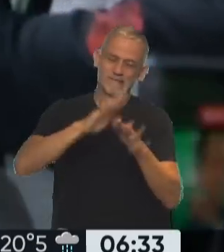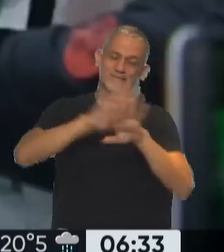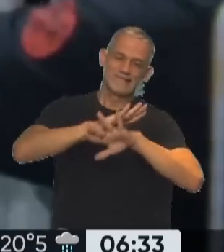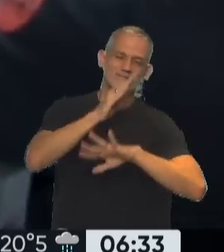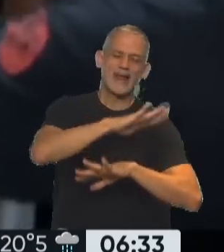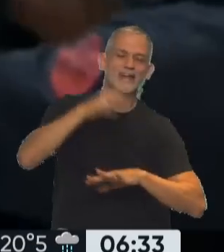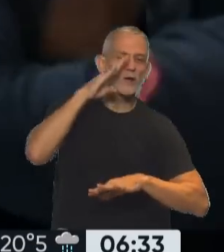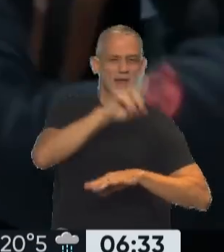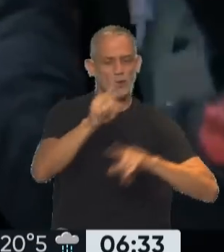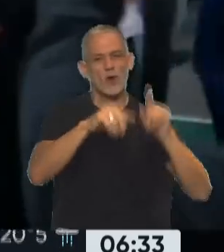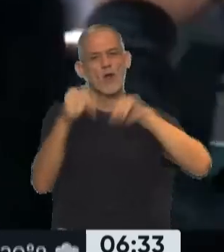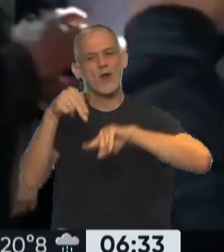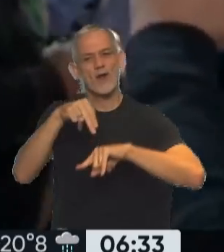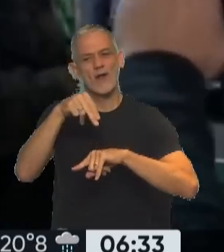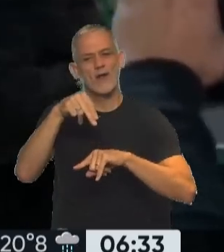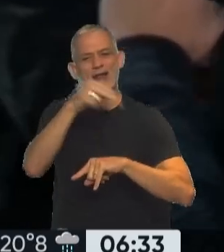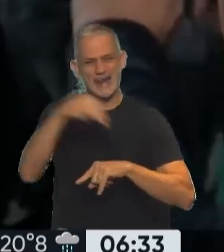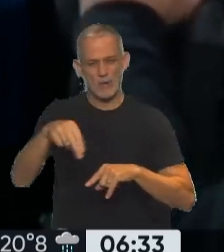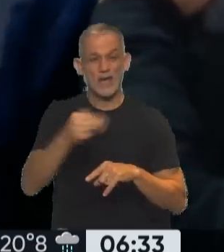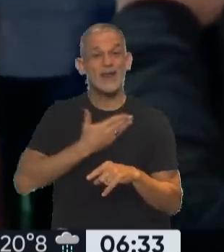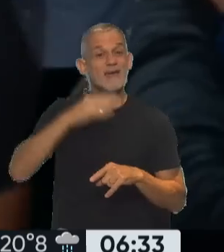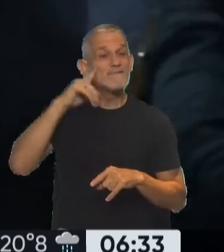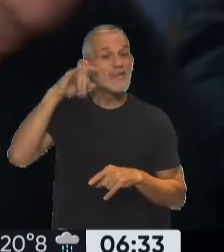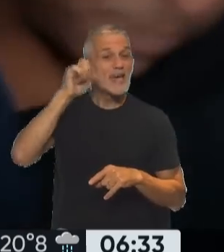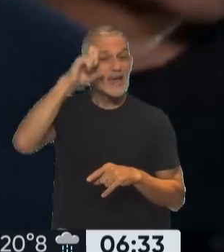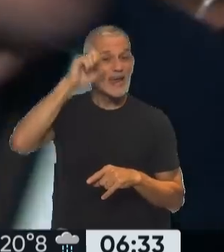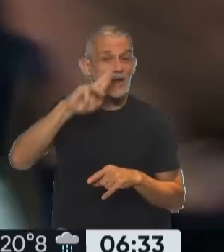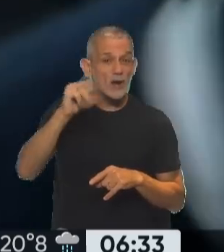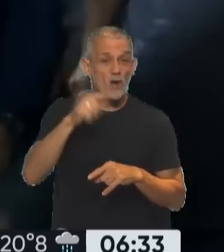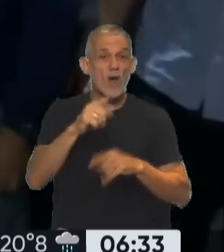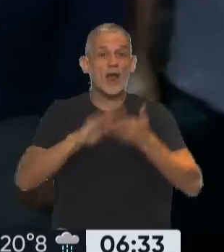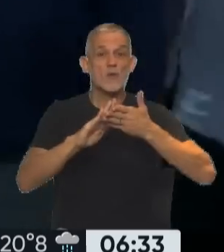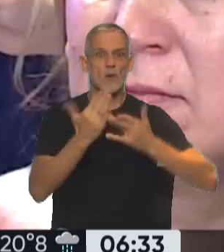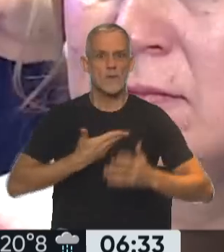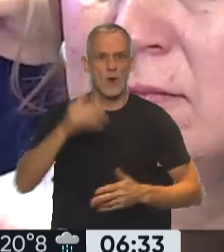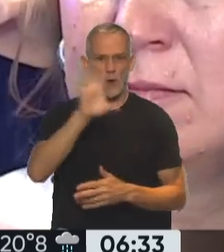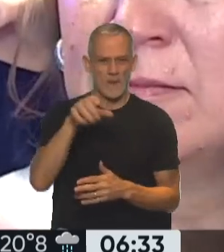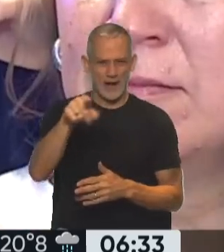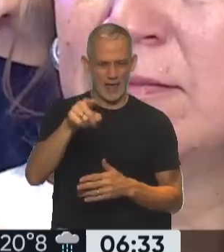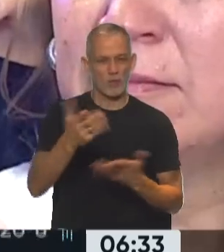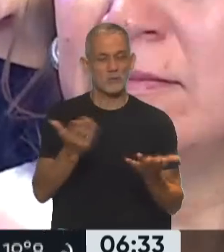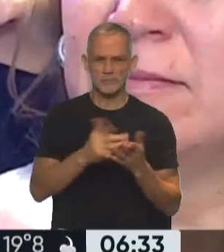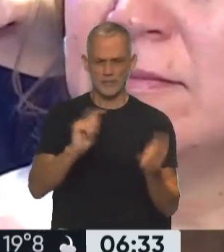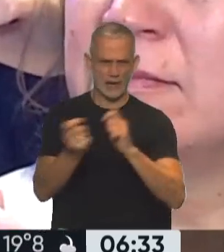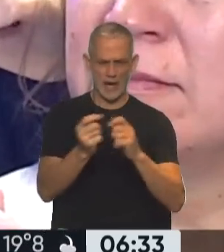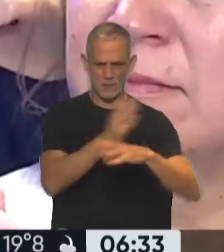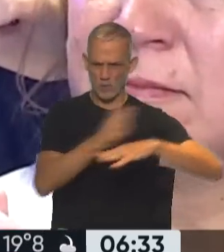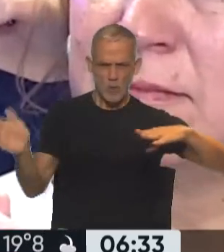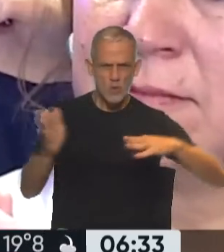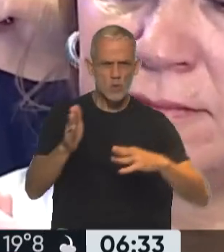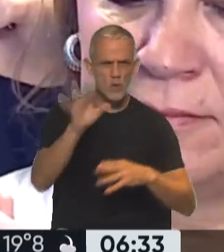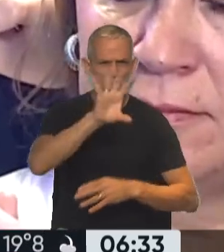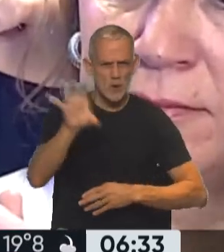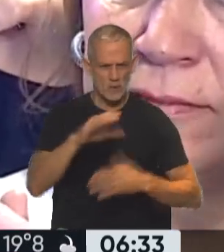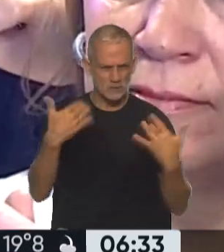de Neuquén. Lindas las dos. Ahí va. Bueno, bien, Rolando Figueroa será el nuevo gobernador de la provincia de Neuquén y marca un cambio de era para la provincia luego